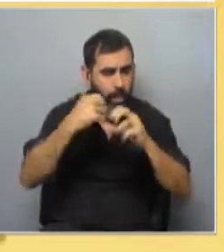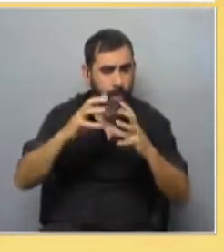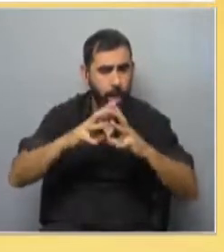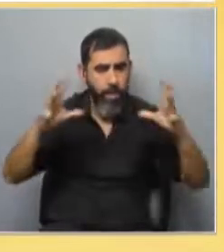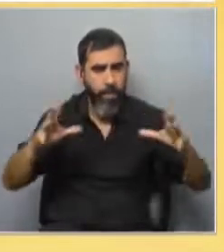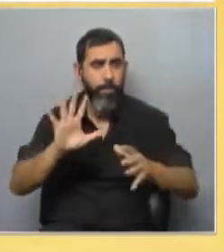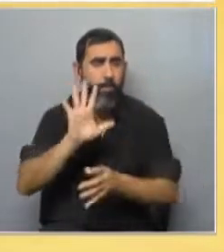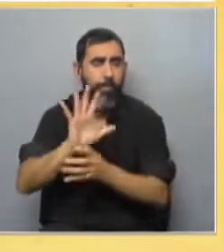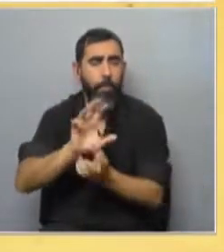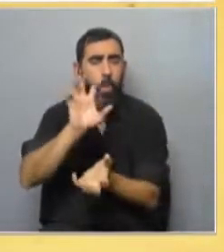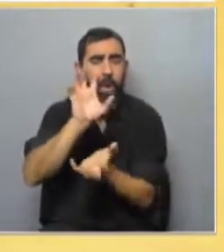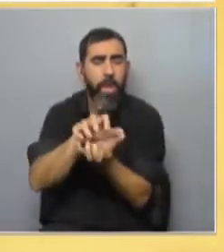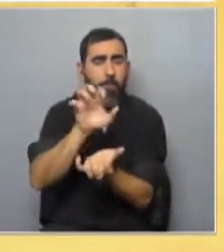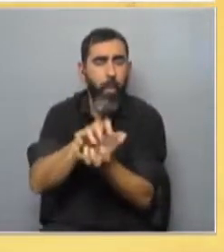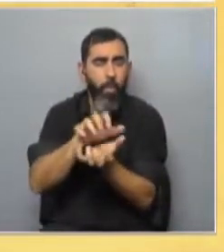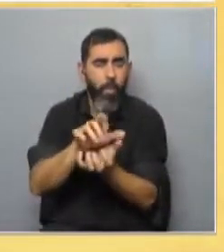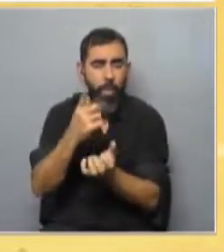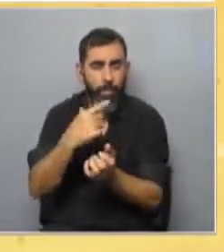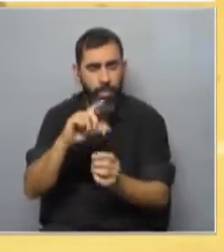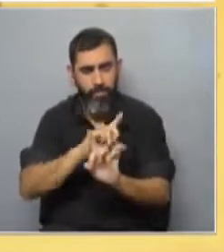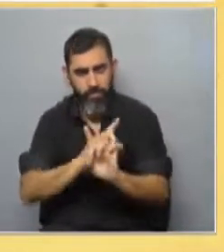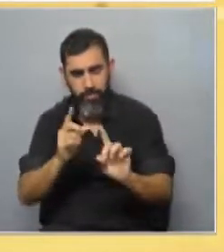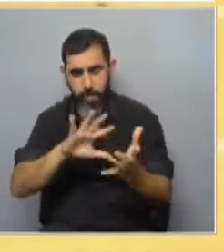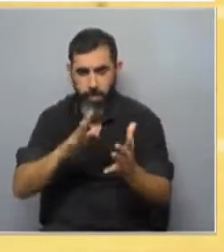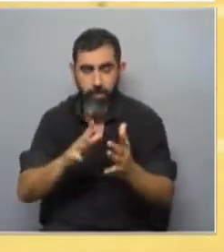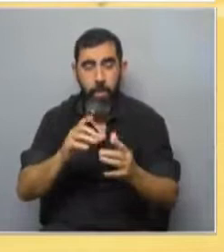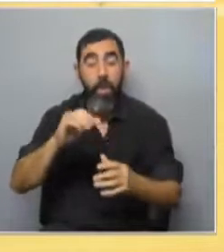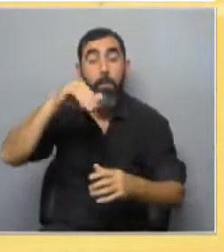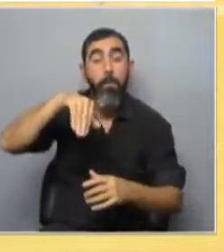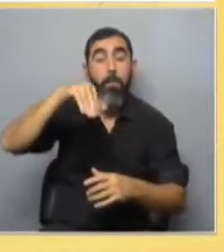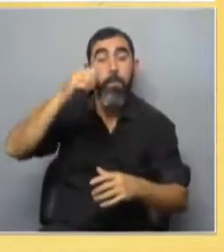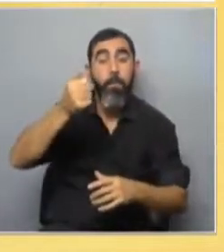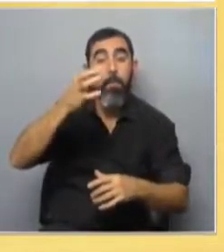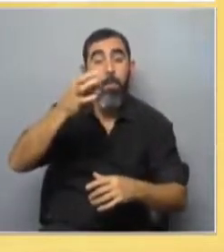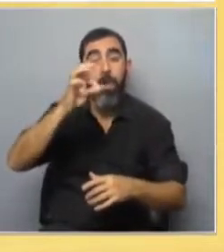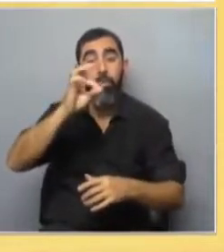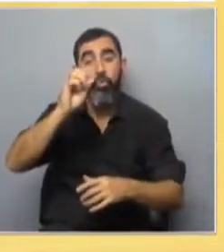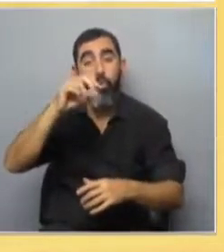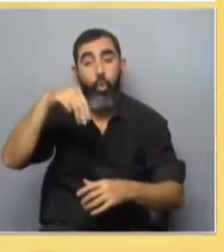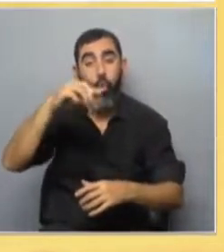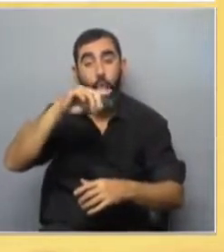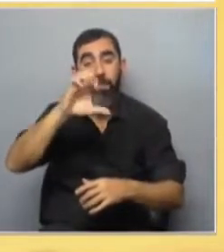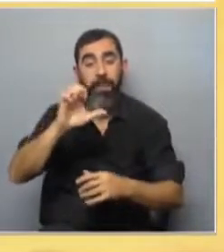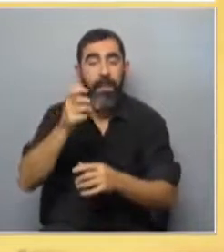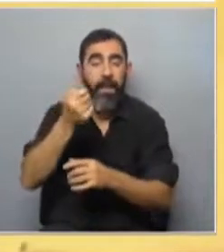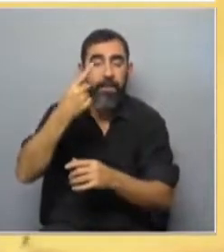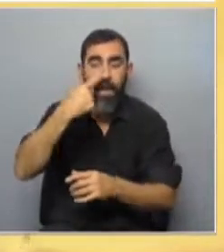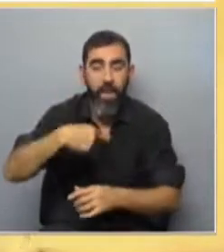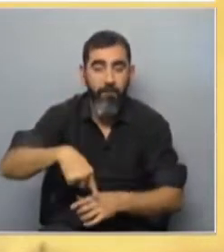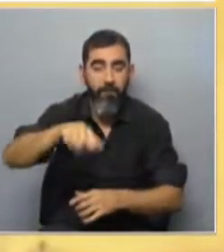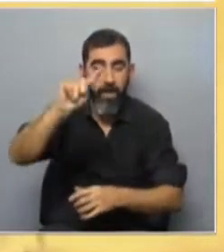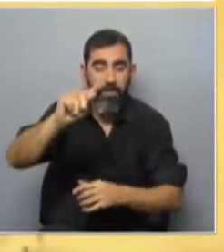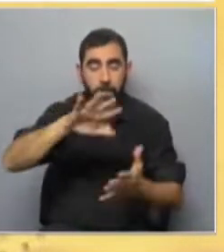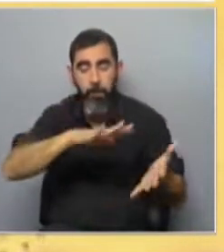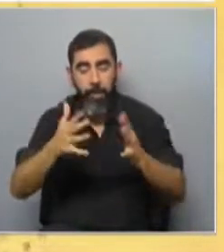pero no es un pariente muy estrecho. El mastodonte es bastante próximo a los elefantes, ¿no? De hecho,